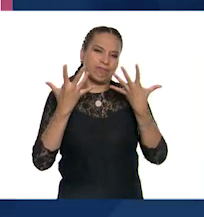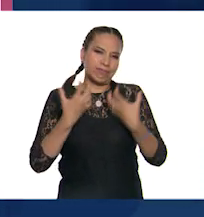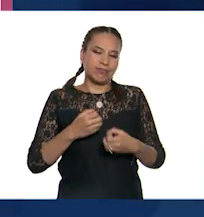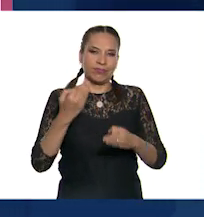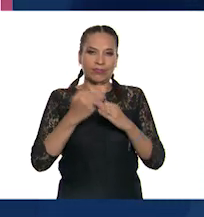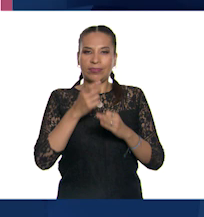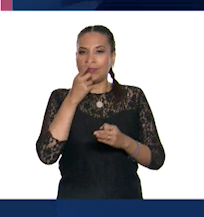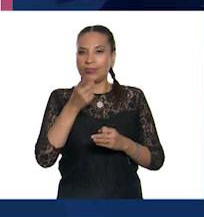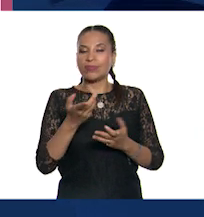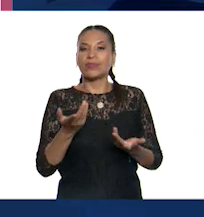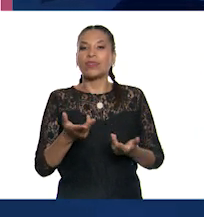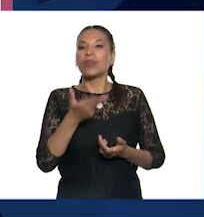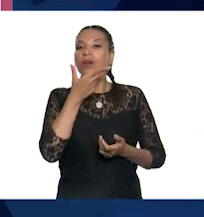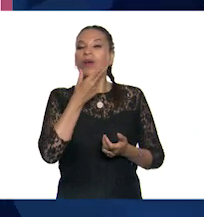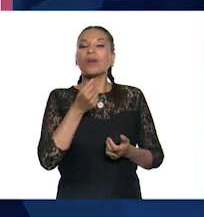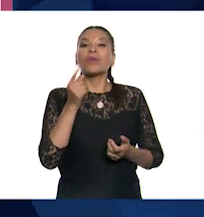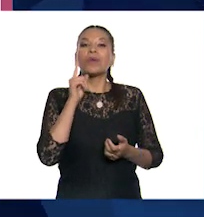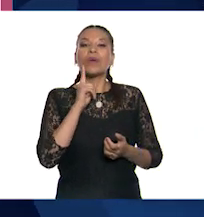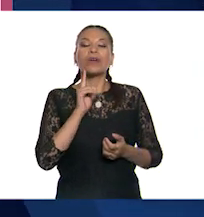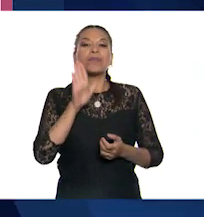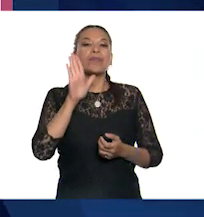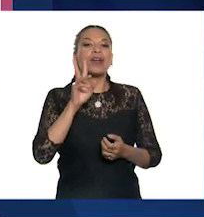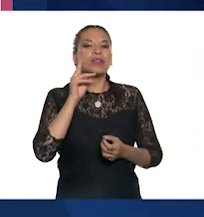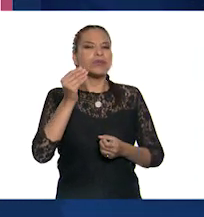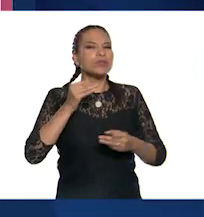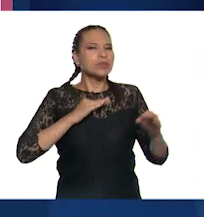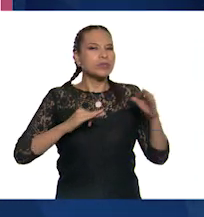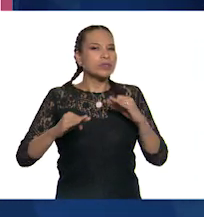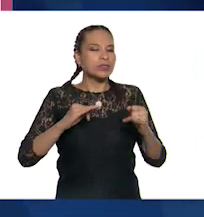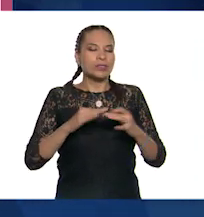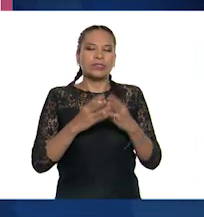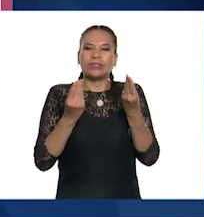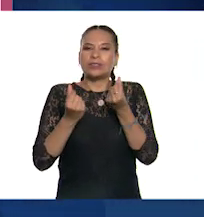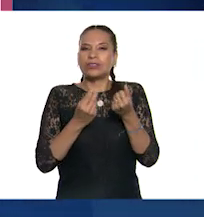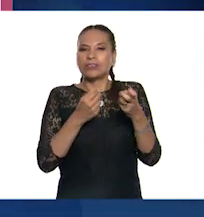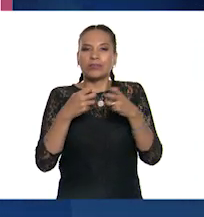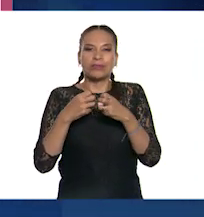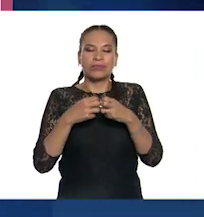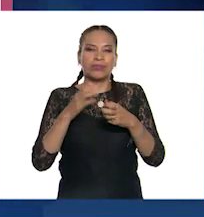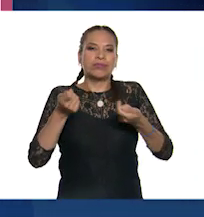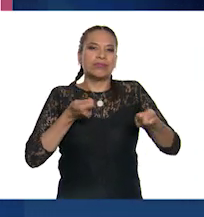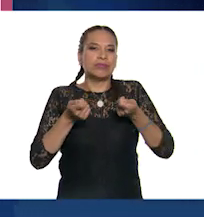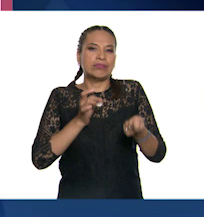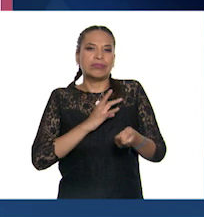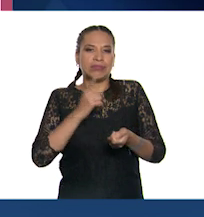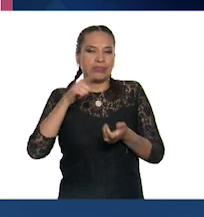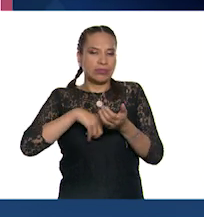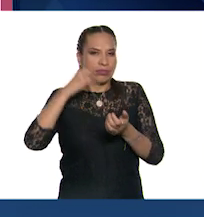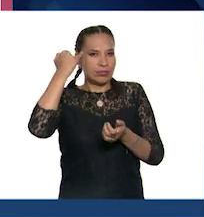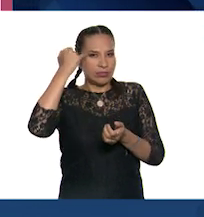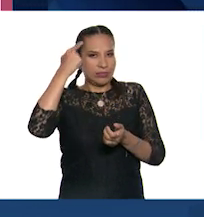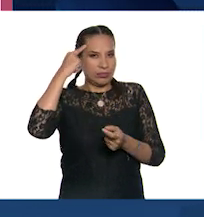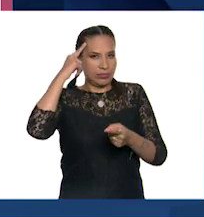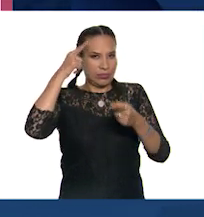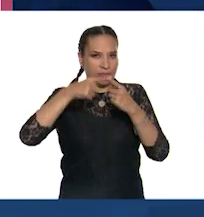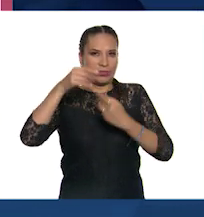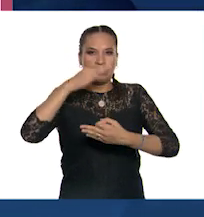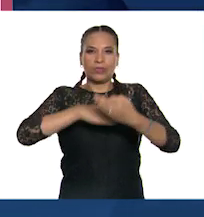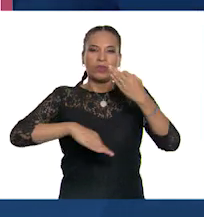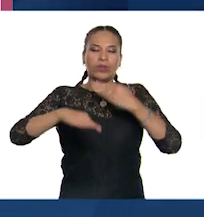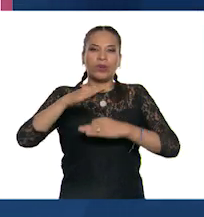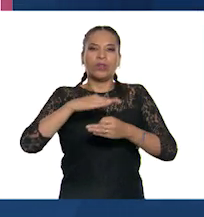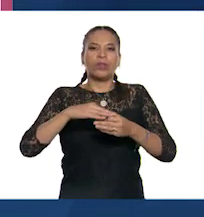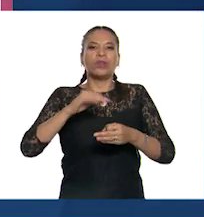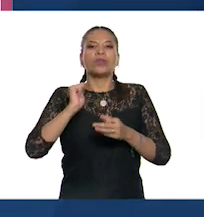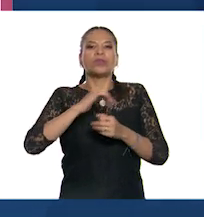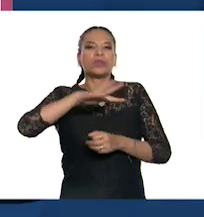texto que dice: hombres y mujeres parecían atareados, ansiosos y como dominados por una idea fija. Todos andaban en pos